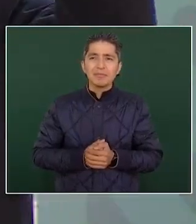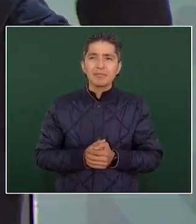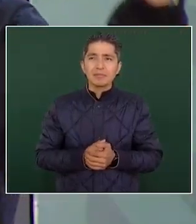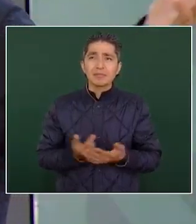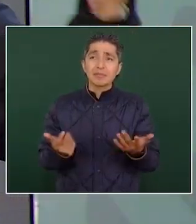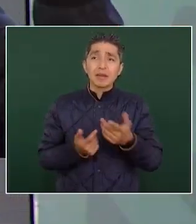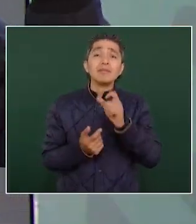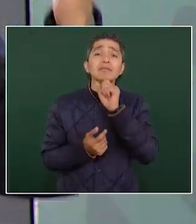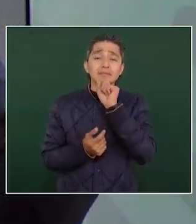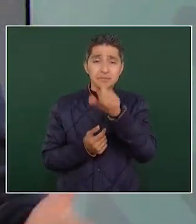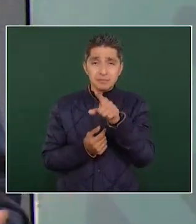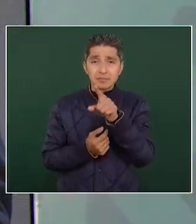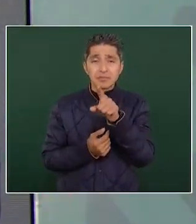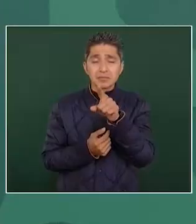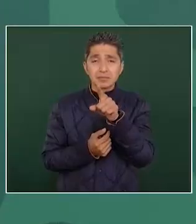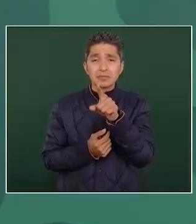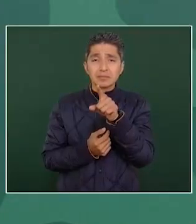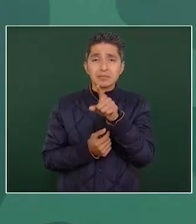también,